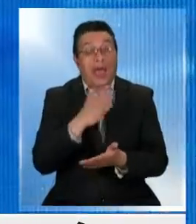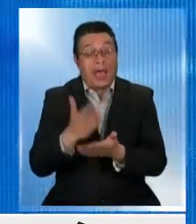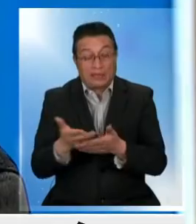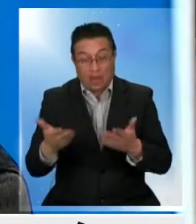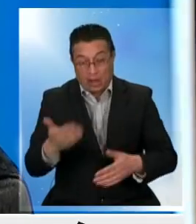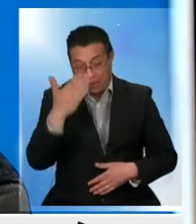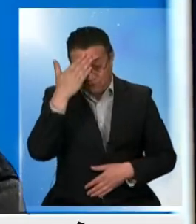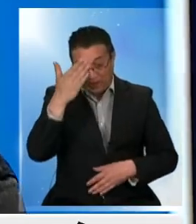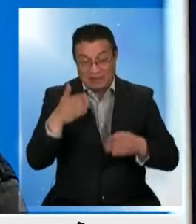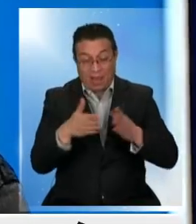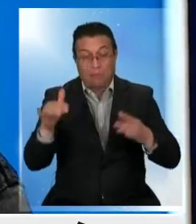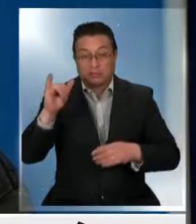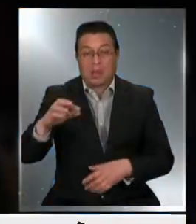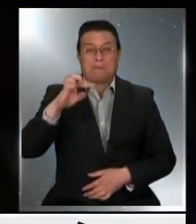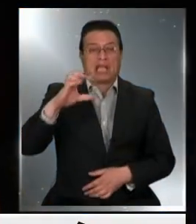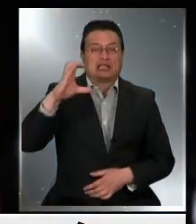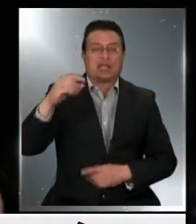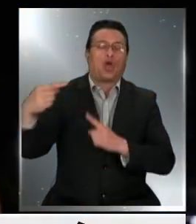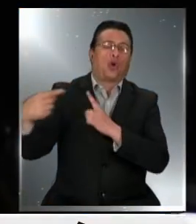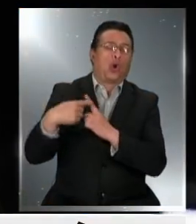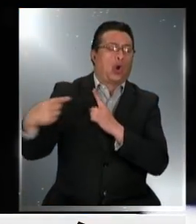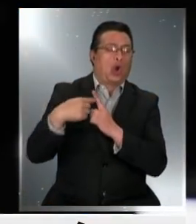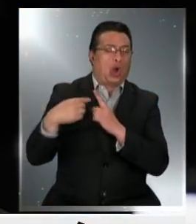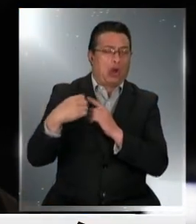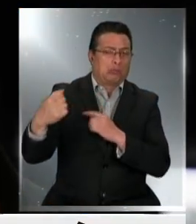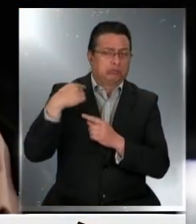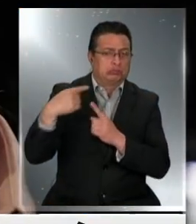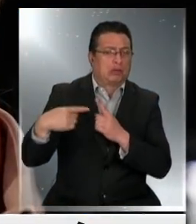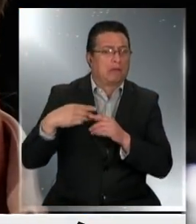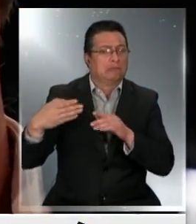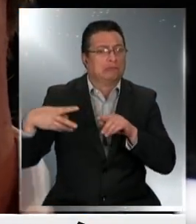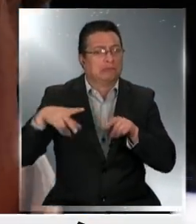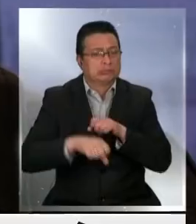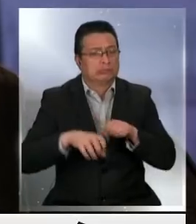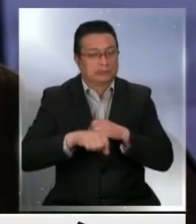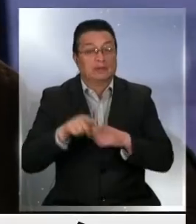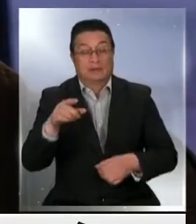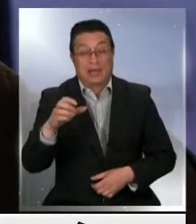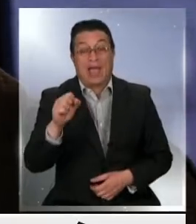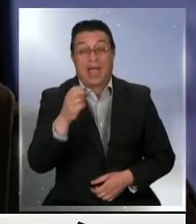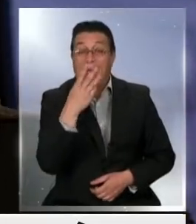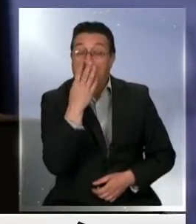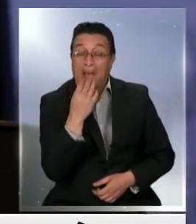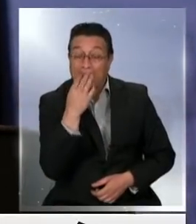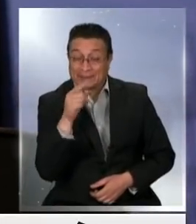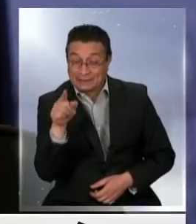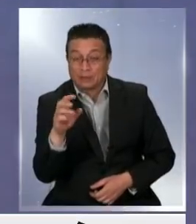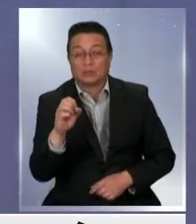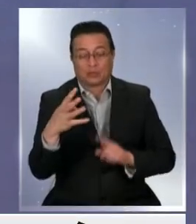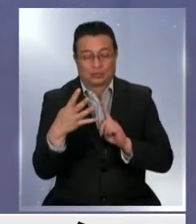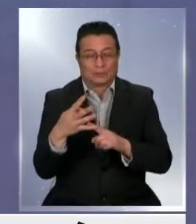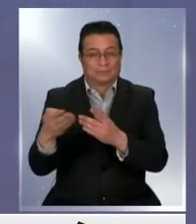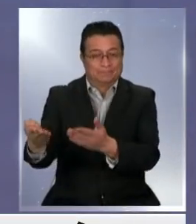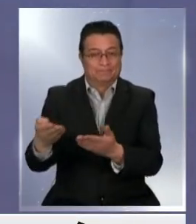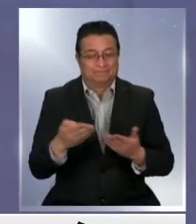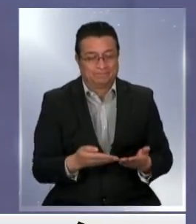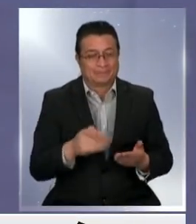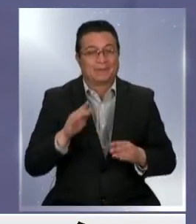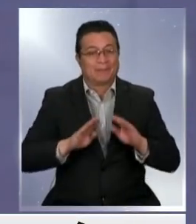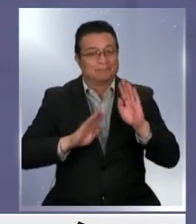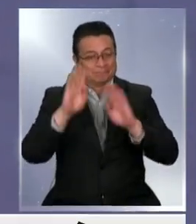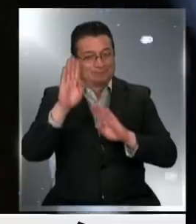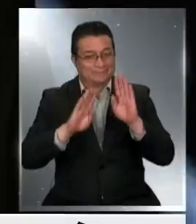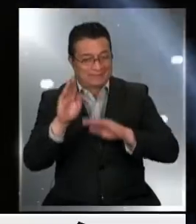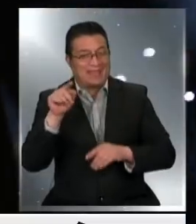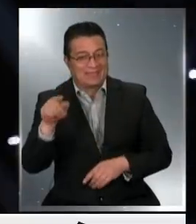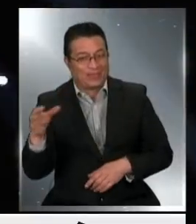ha golpeado al PC en todo el rato. El abanderado de Unión Patriótica, Eduardo Artés, fue el cuarto invitado al estelar presidencial, el